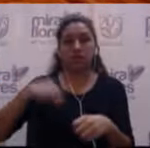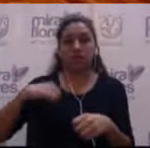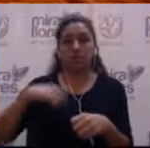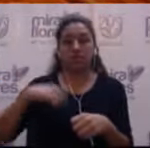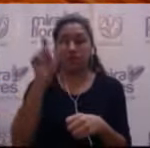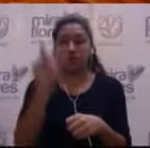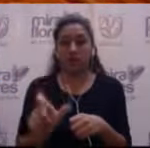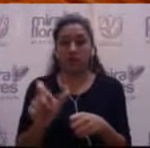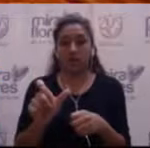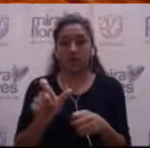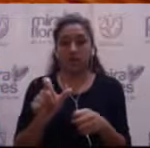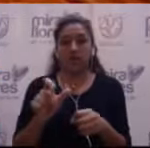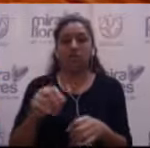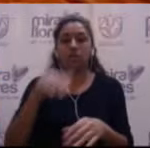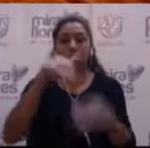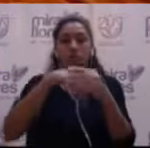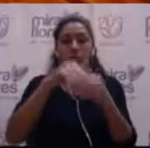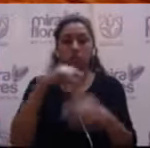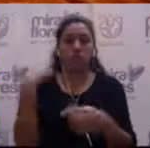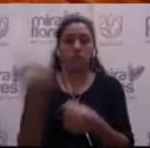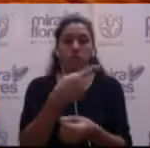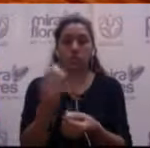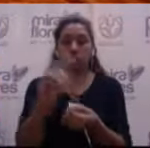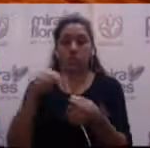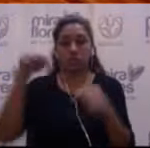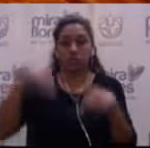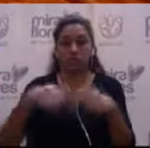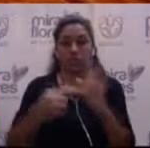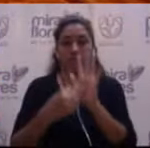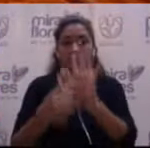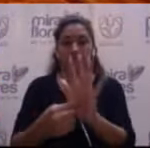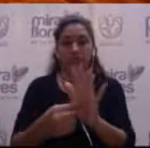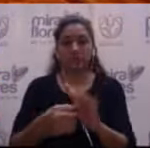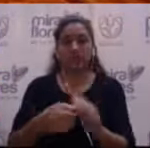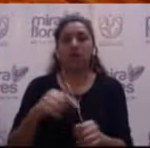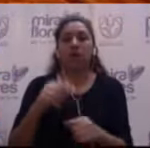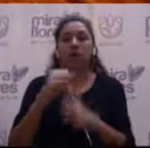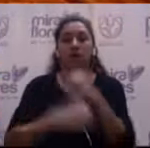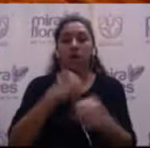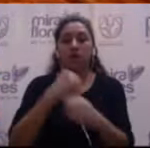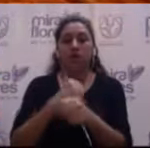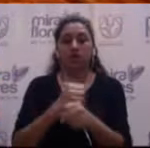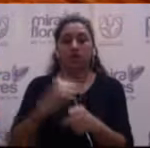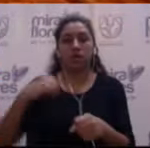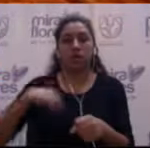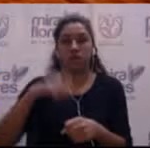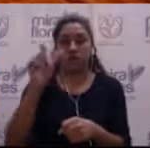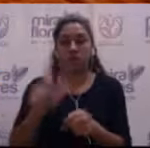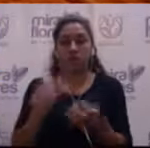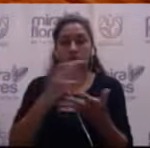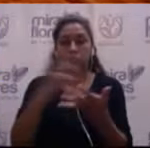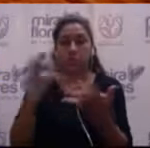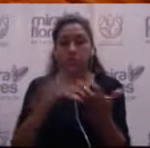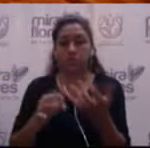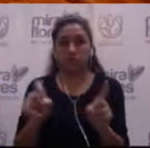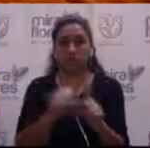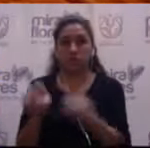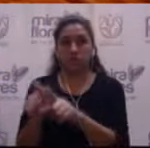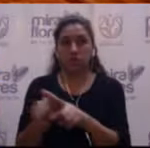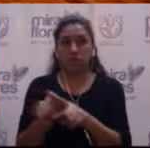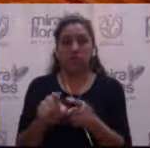proceso para las elecciones municipales del presente año de alcaldes y regidores de los consejos provinciales y consejos distritales de